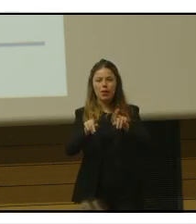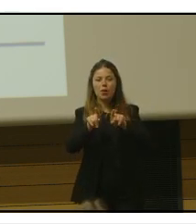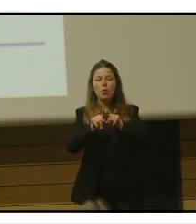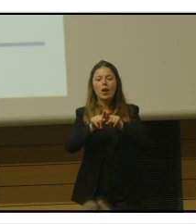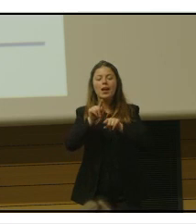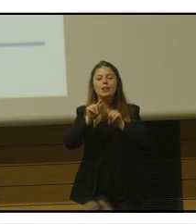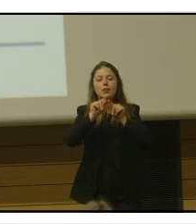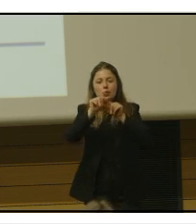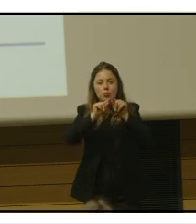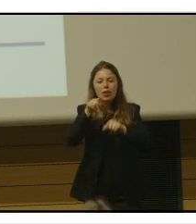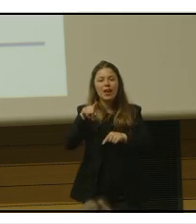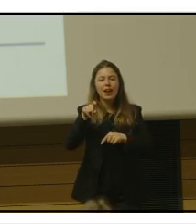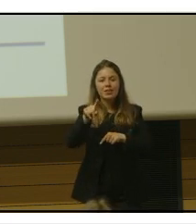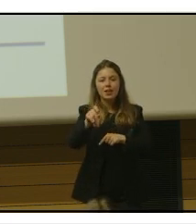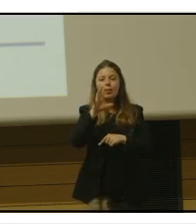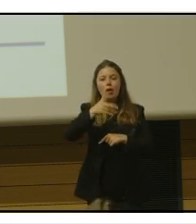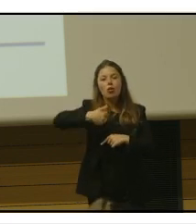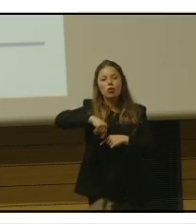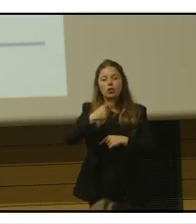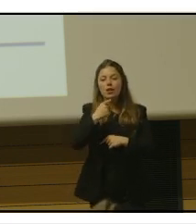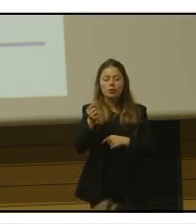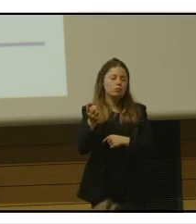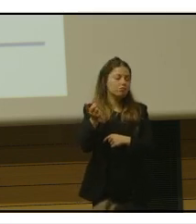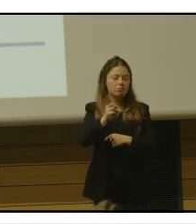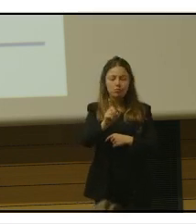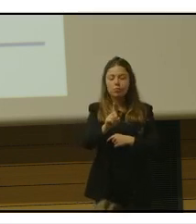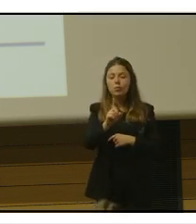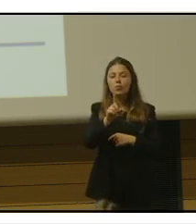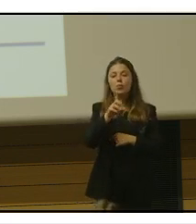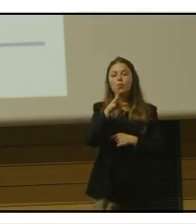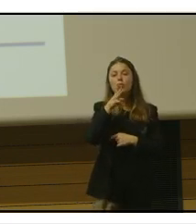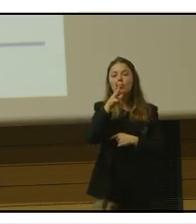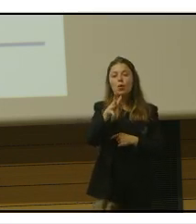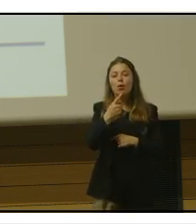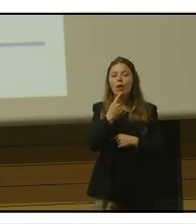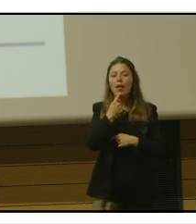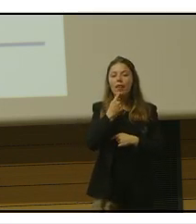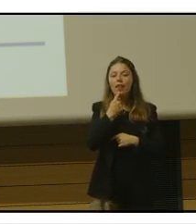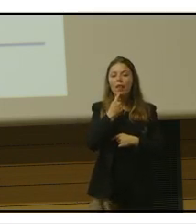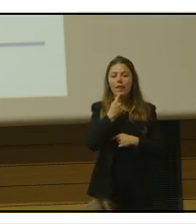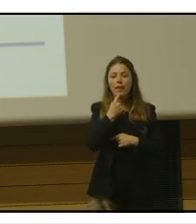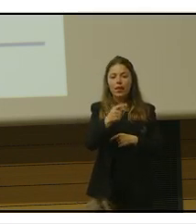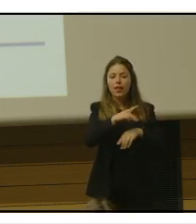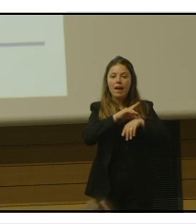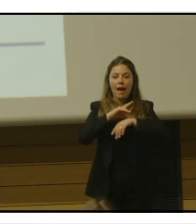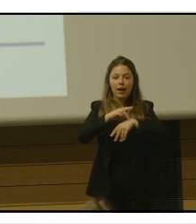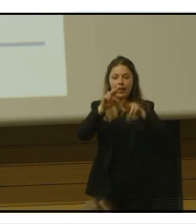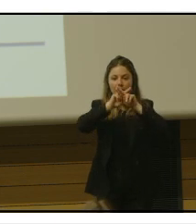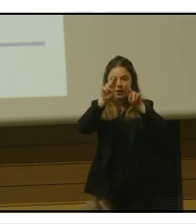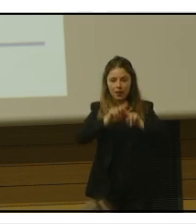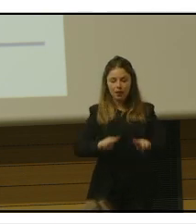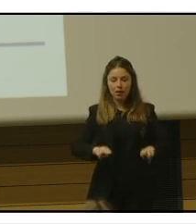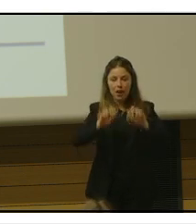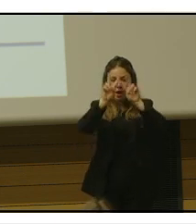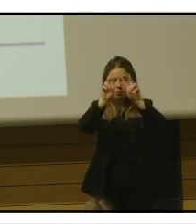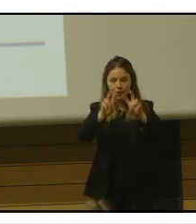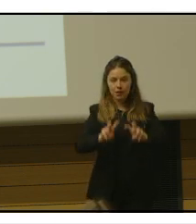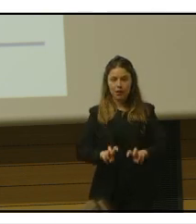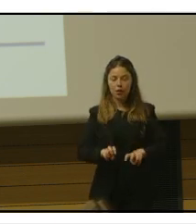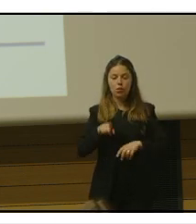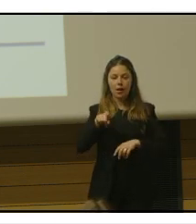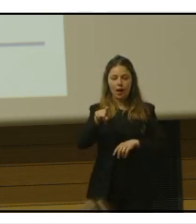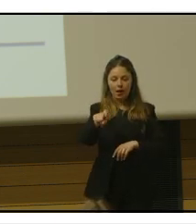sustancias carcinógenas, no porque lo digamos nosotros, sino porque lo dice, bueno, pues en este caso, la Agencia Internacional de Investigación en